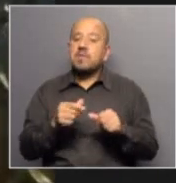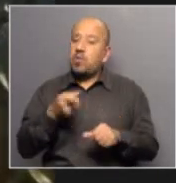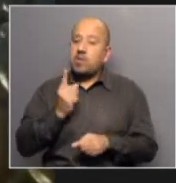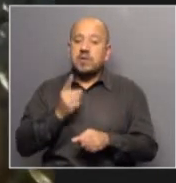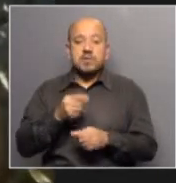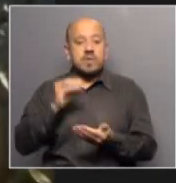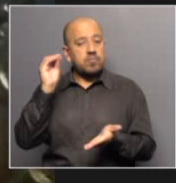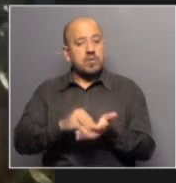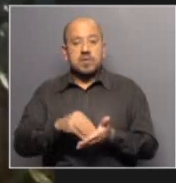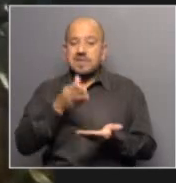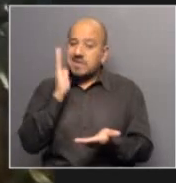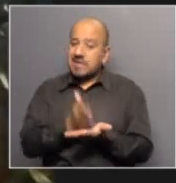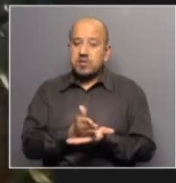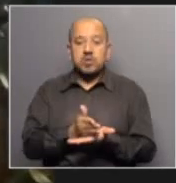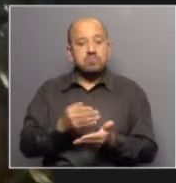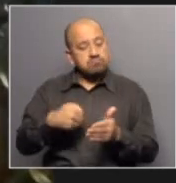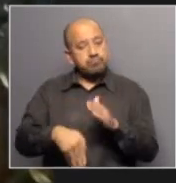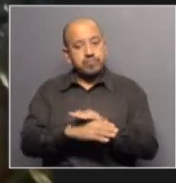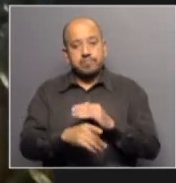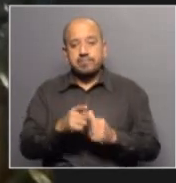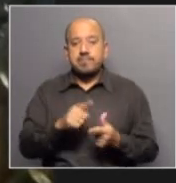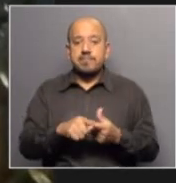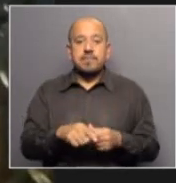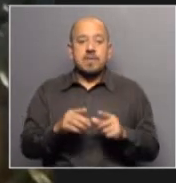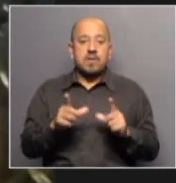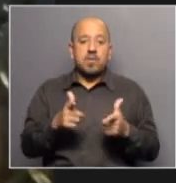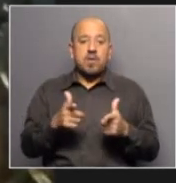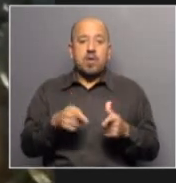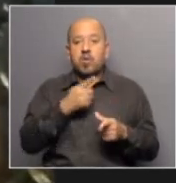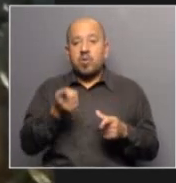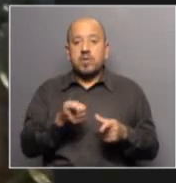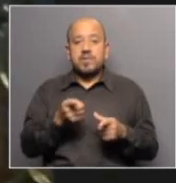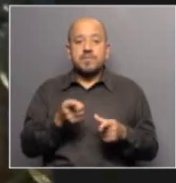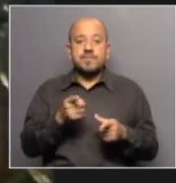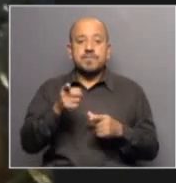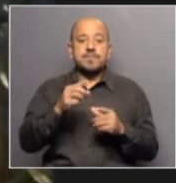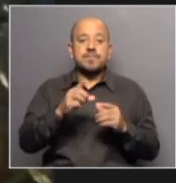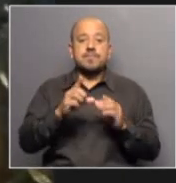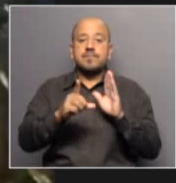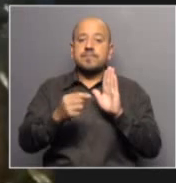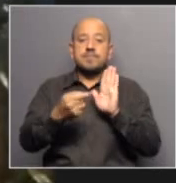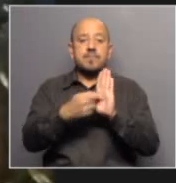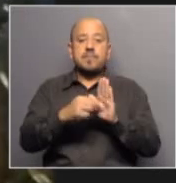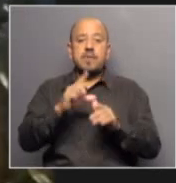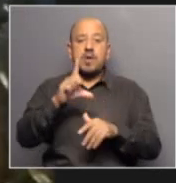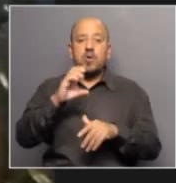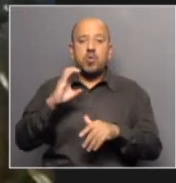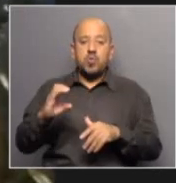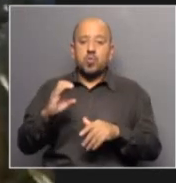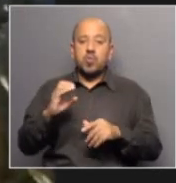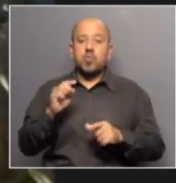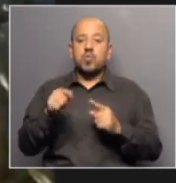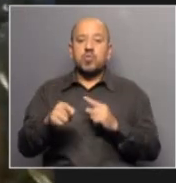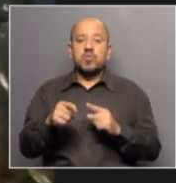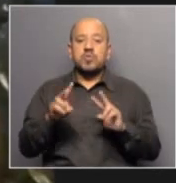y encima no hay penas alternativas. Según la LUC, todas las penas relacionadas